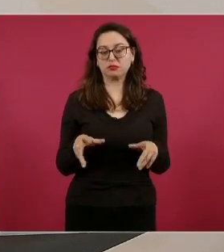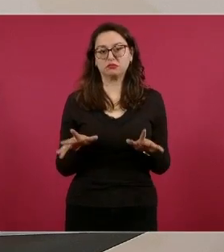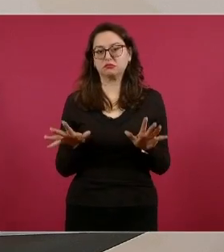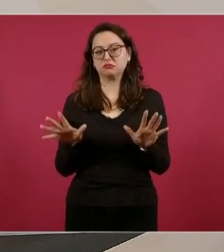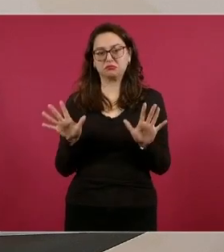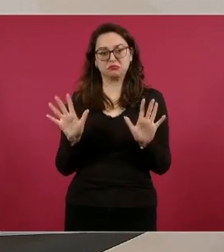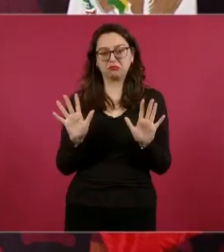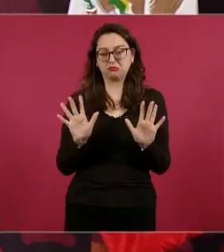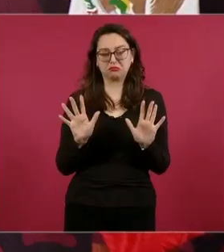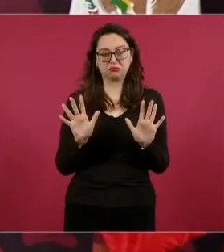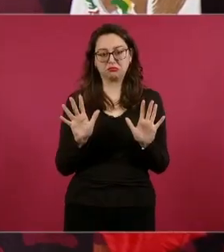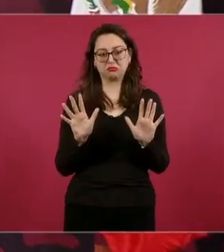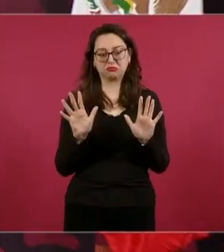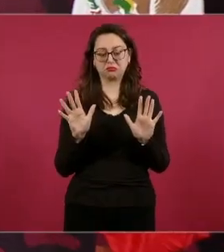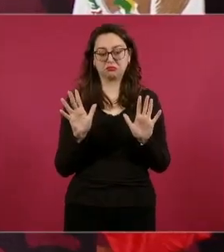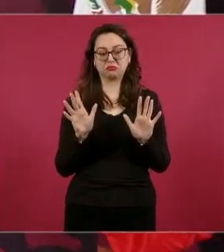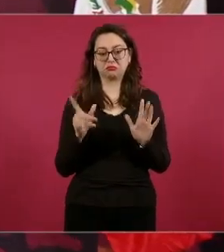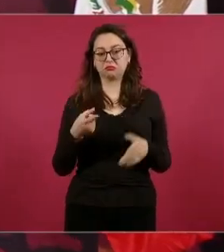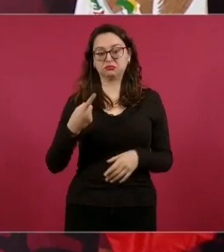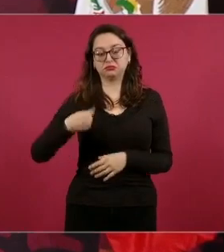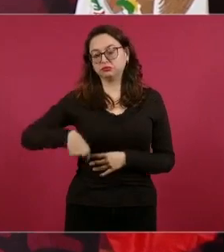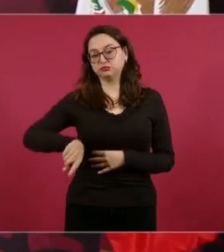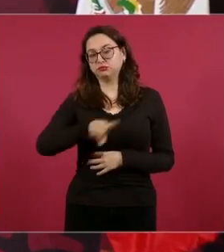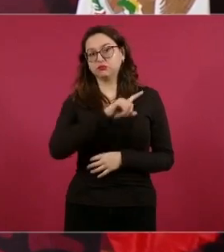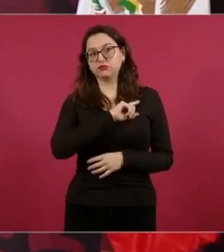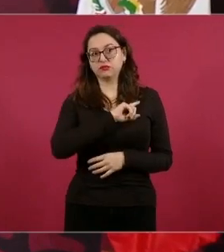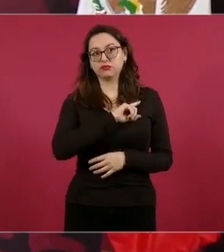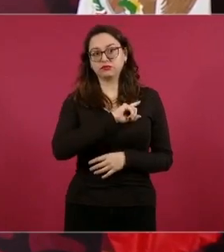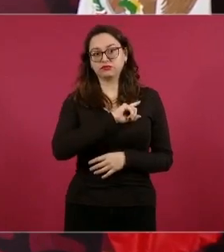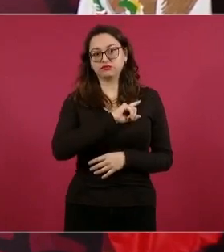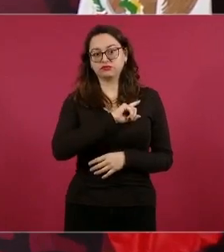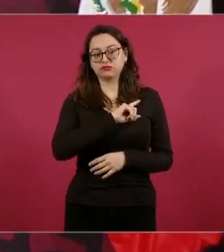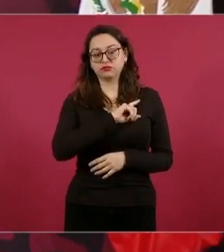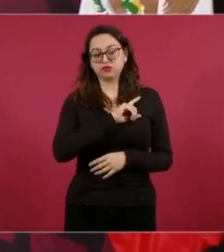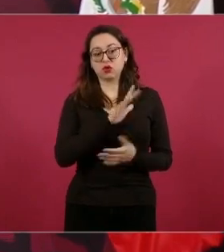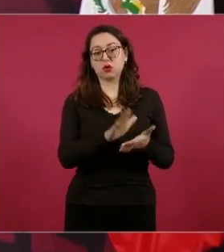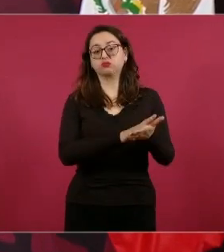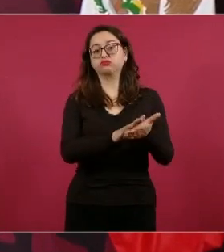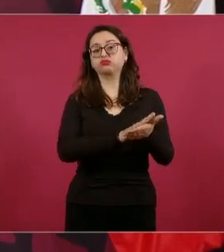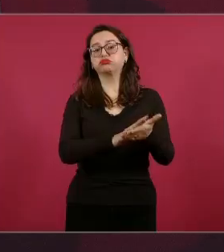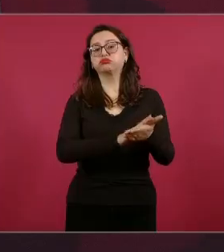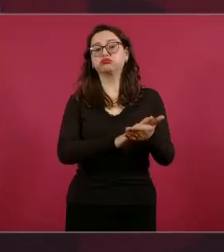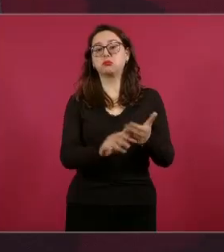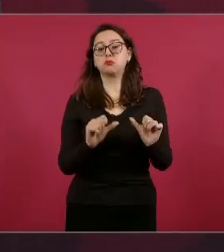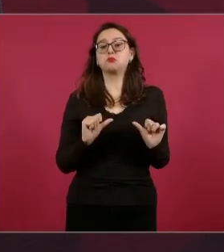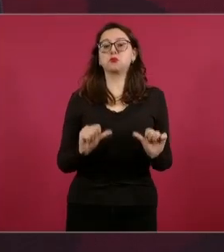no podemos nosotros dar impunidad a nadie.